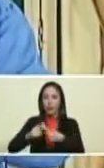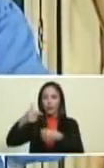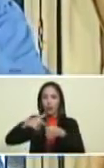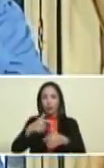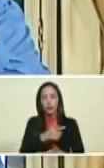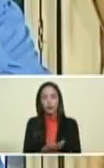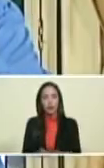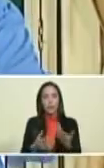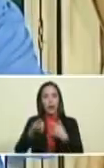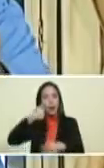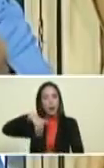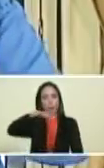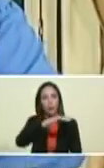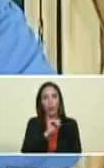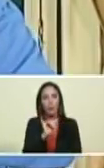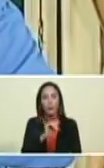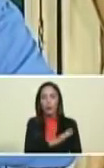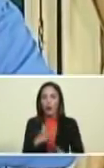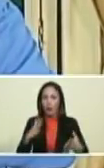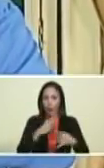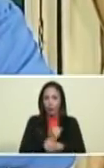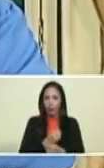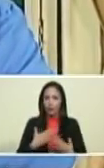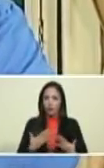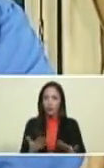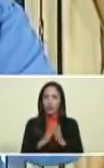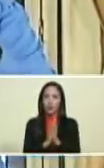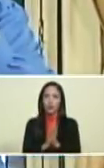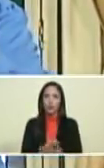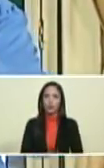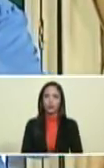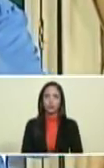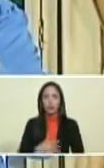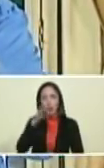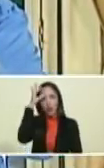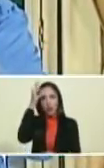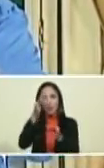el pueblo de Venezuela. Confíen en mí, tengan fe,